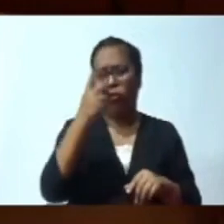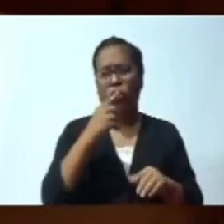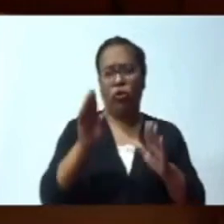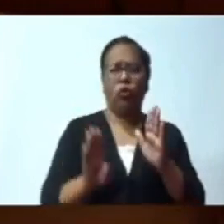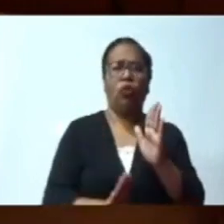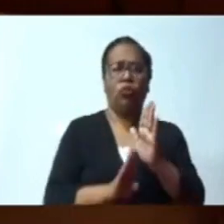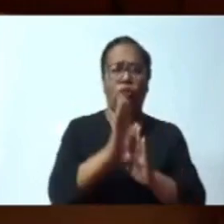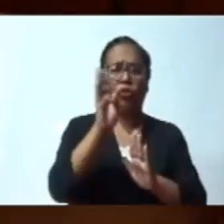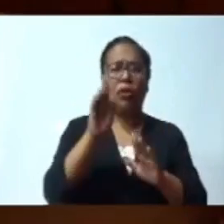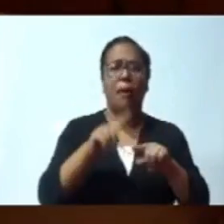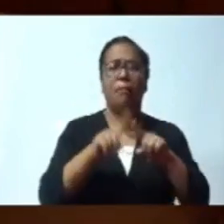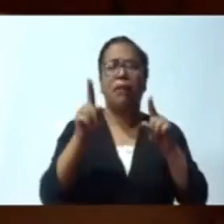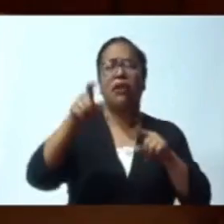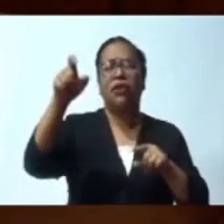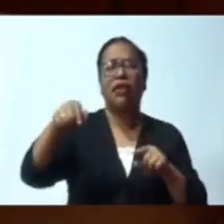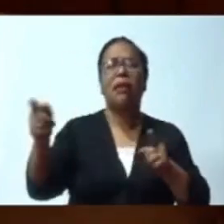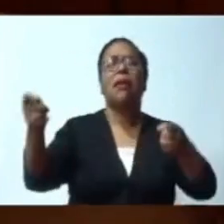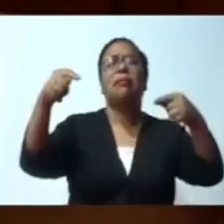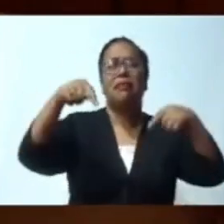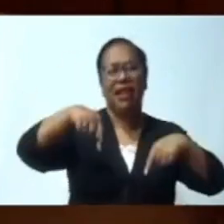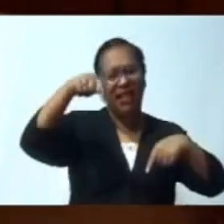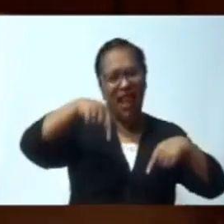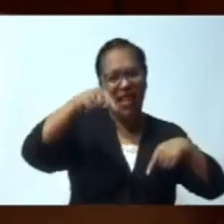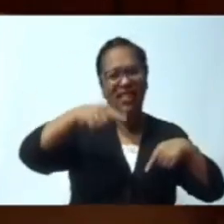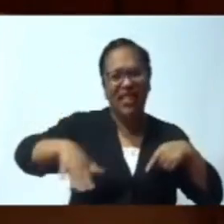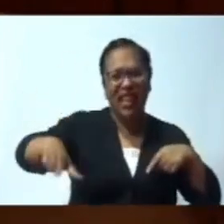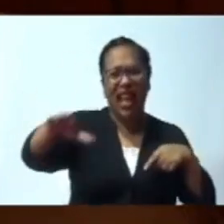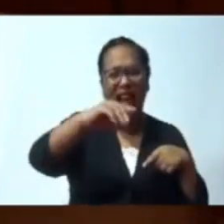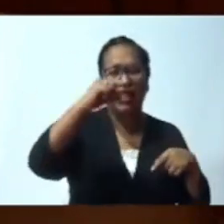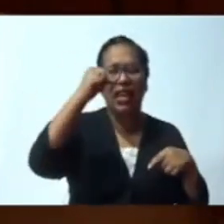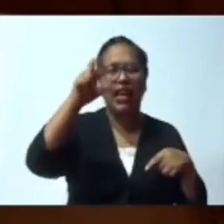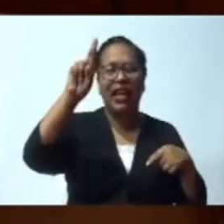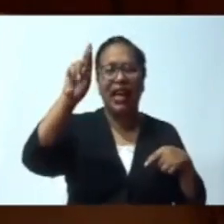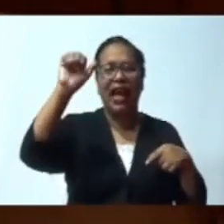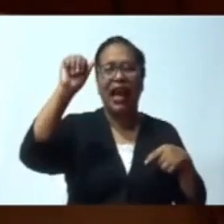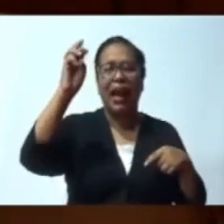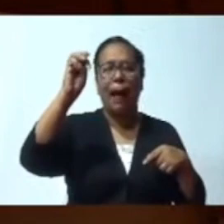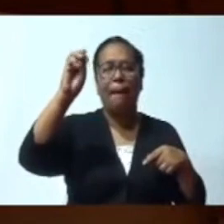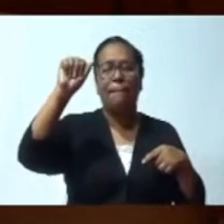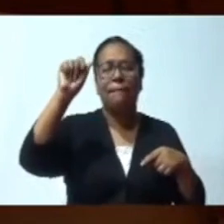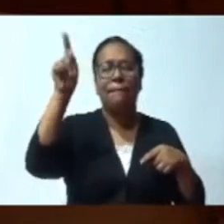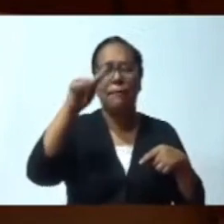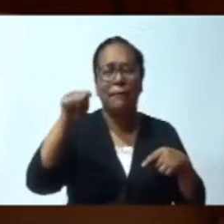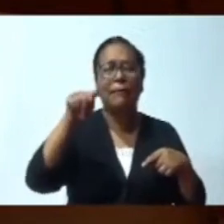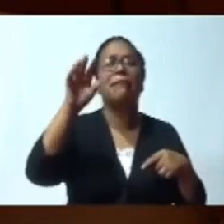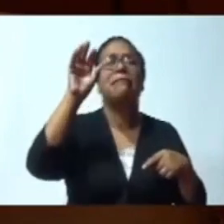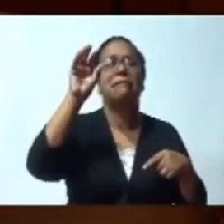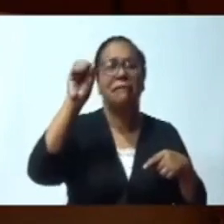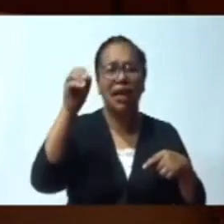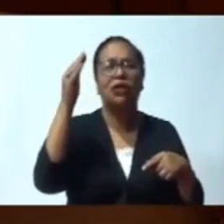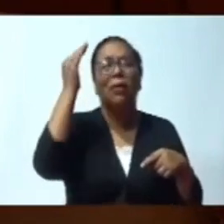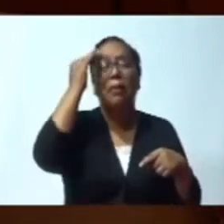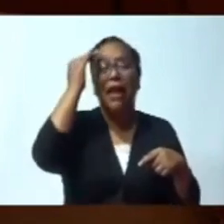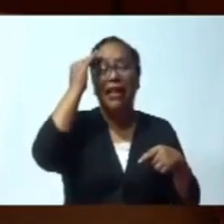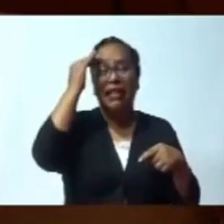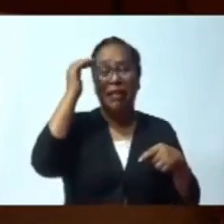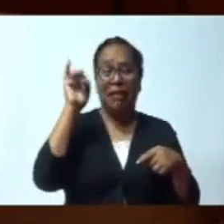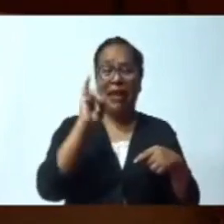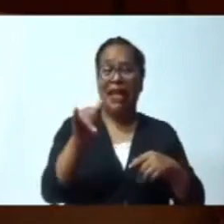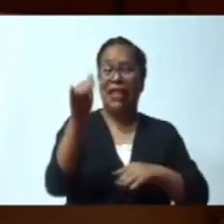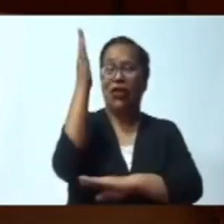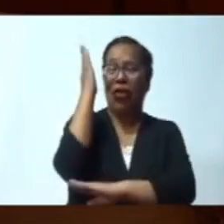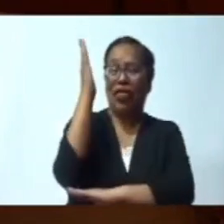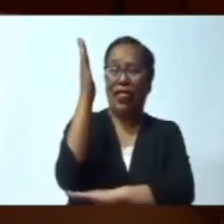tienen que venir al Gramaso y ver nuestra realidad para que se dé cuenta de que todos esos discursos que se dicen en la capital